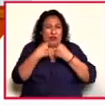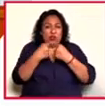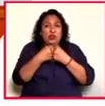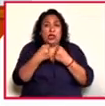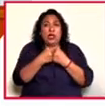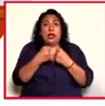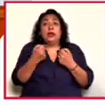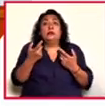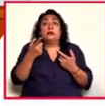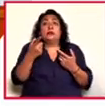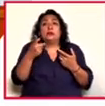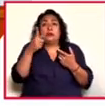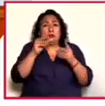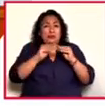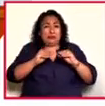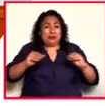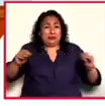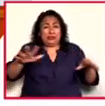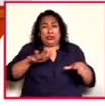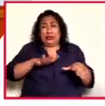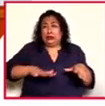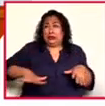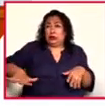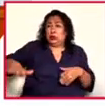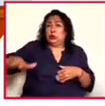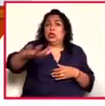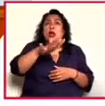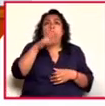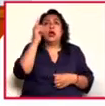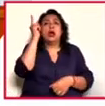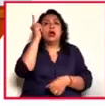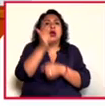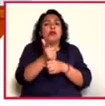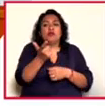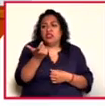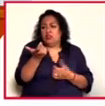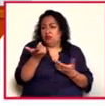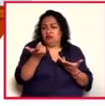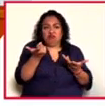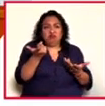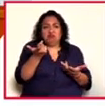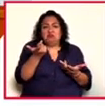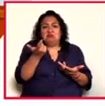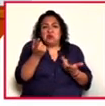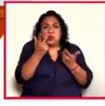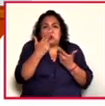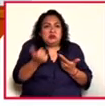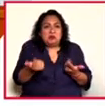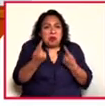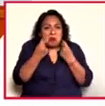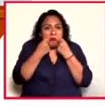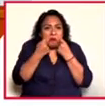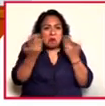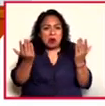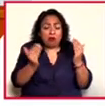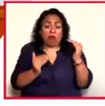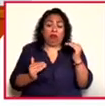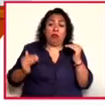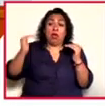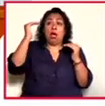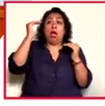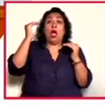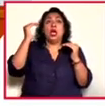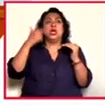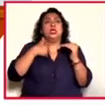desierto interminable, pues se dan cuenta que el dinero es lo que menos importa, que el estatus no te va a llevar a ningún